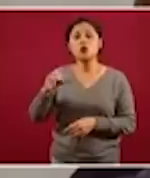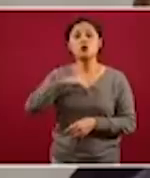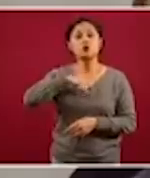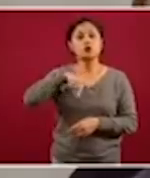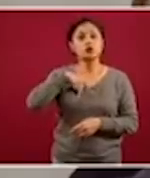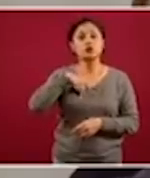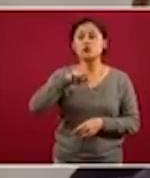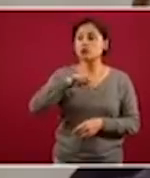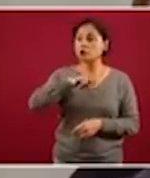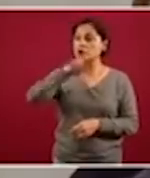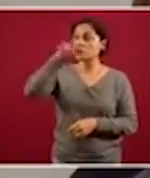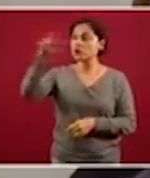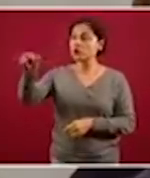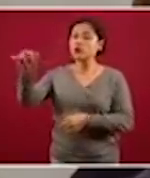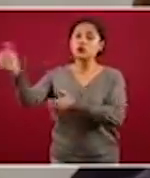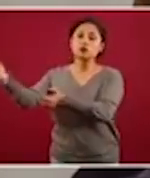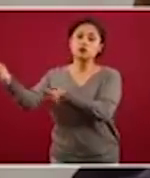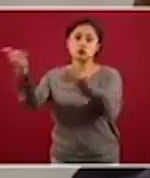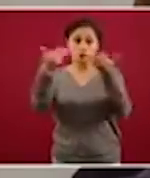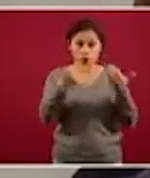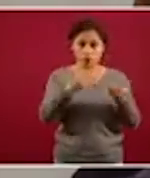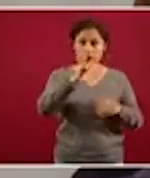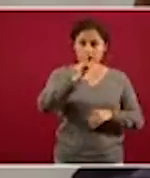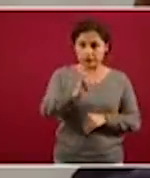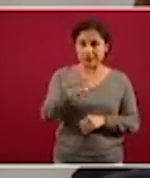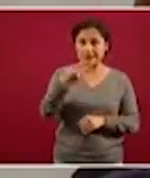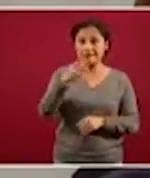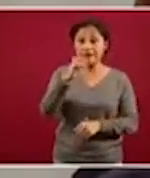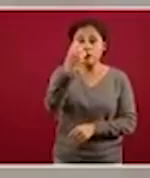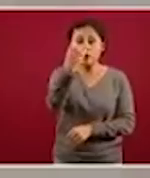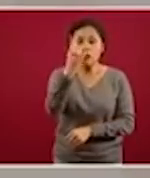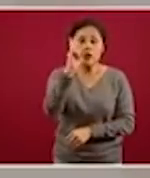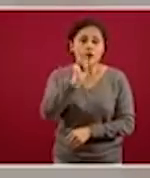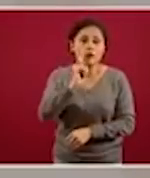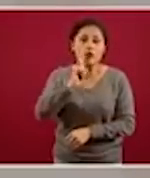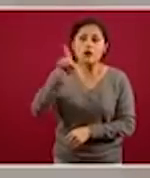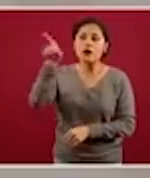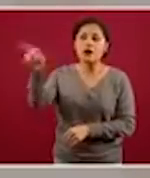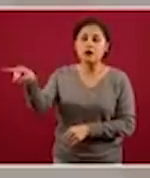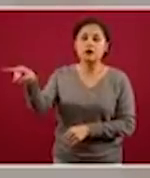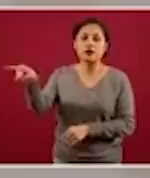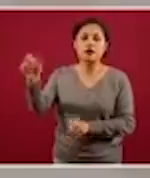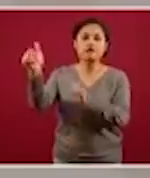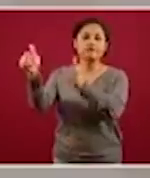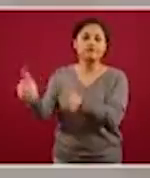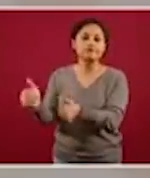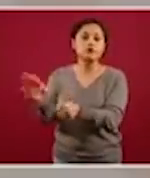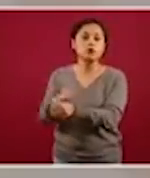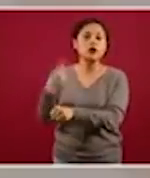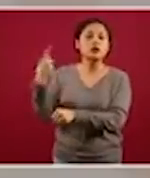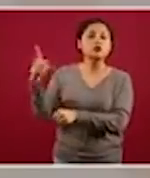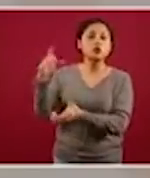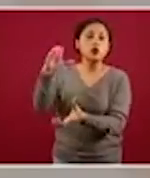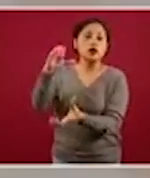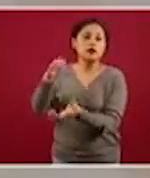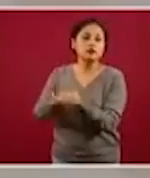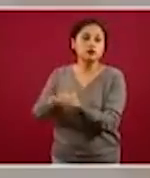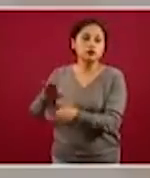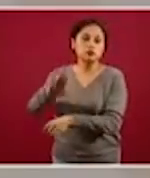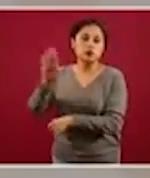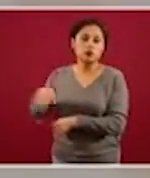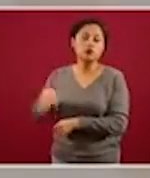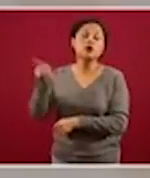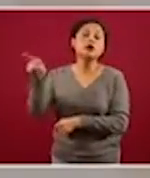a todos, salvo a la señora por una razón, porque su marido falleció desgraciadamente con